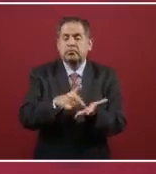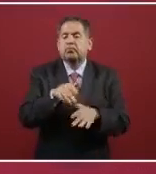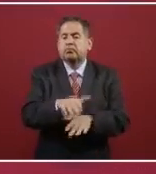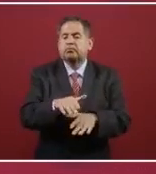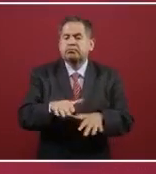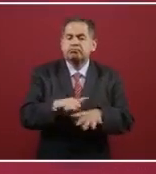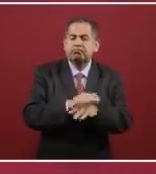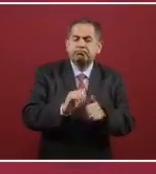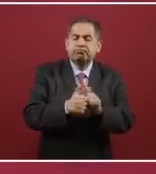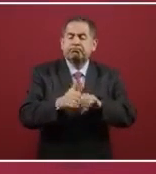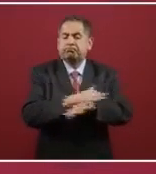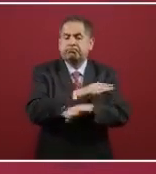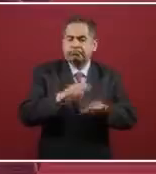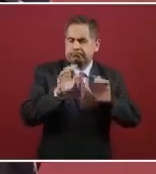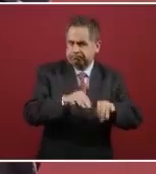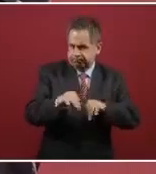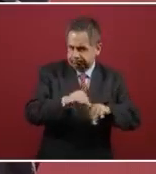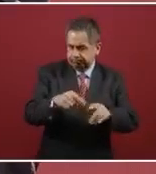y se apruebe,